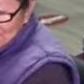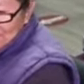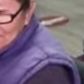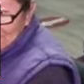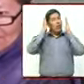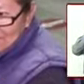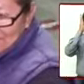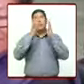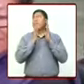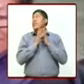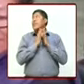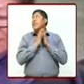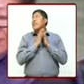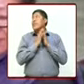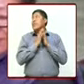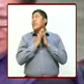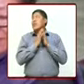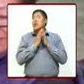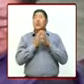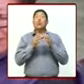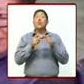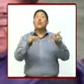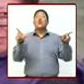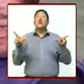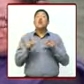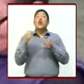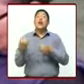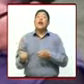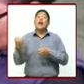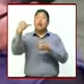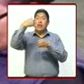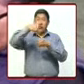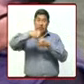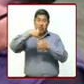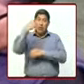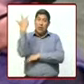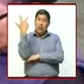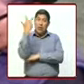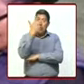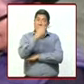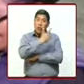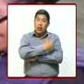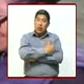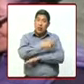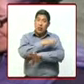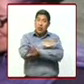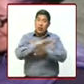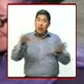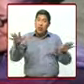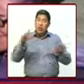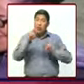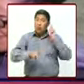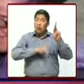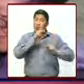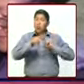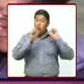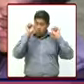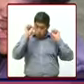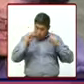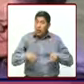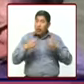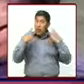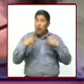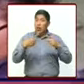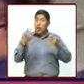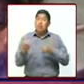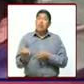A ver, estamos en un punto de empadronamiento. John, quedan tres días nada más para que la población pueda asistir